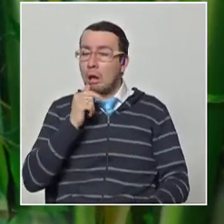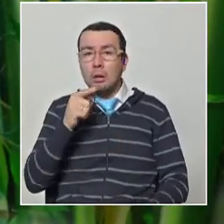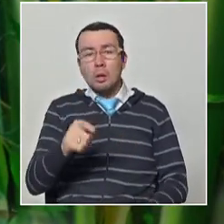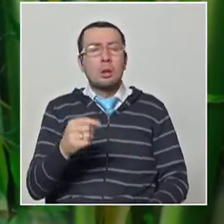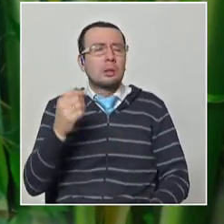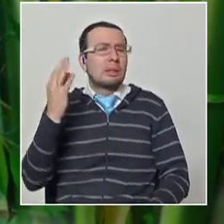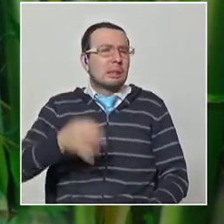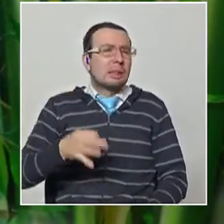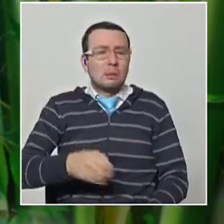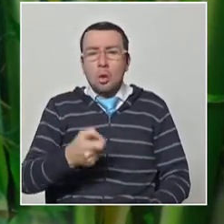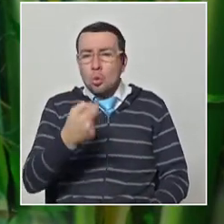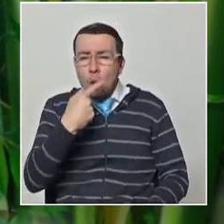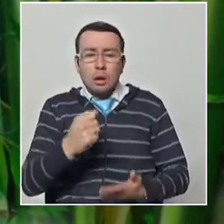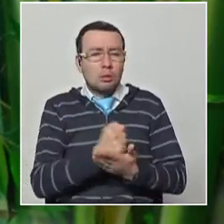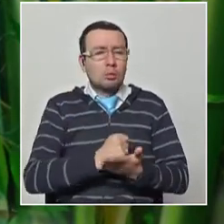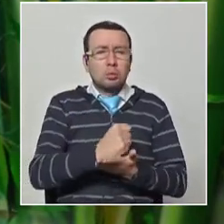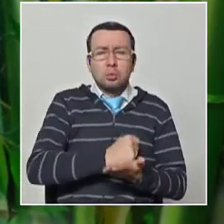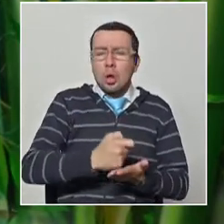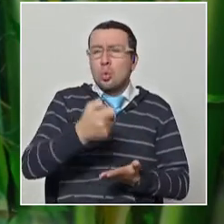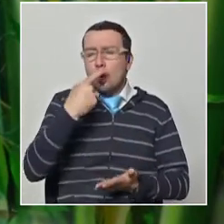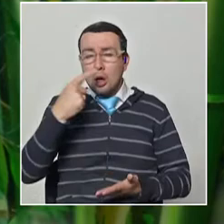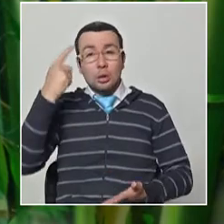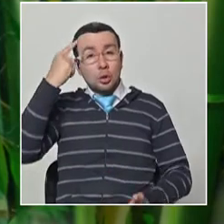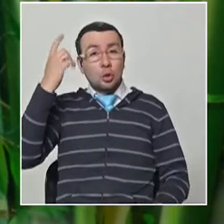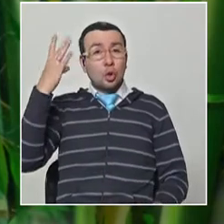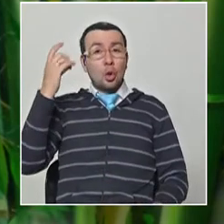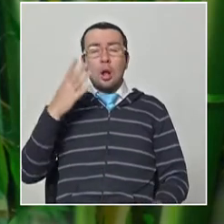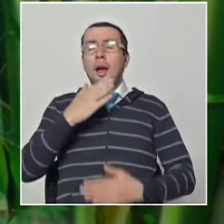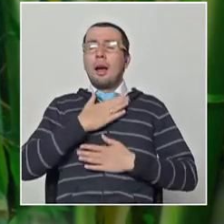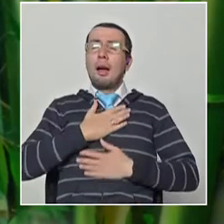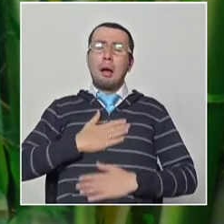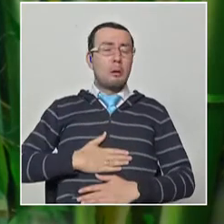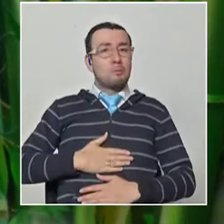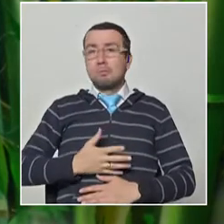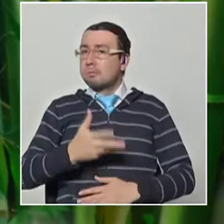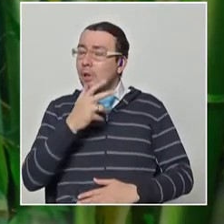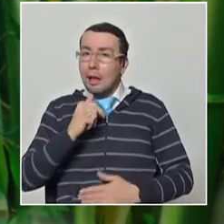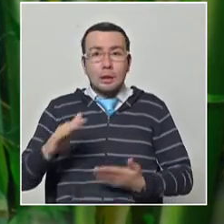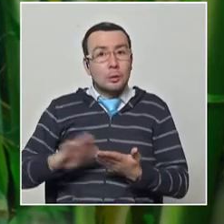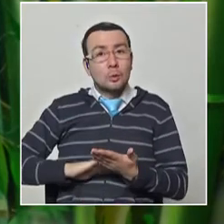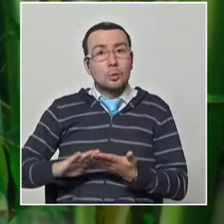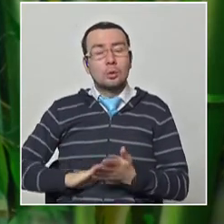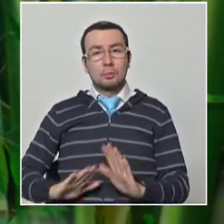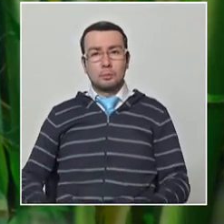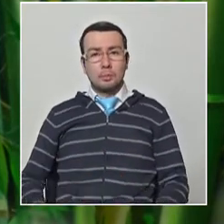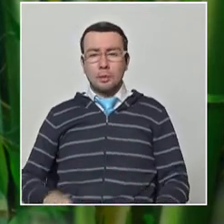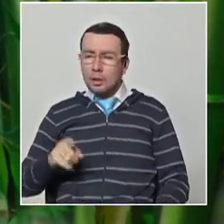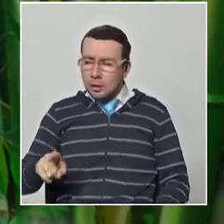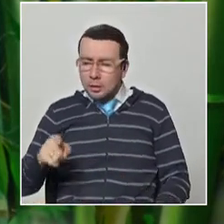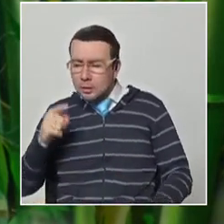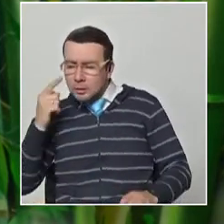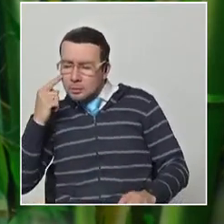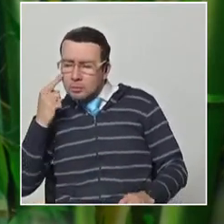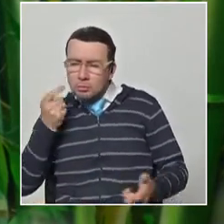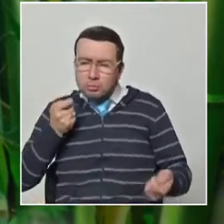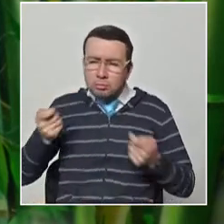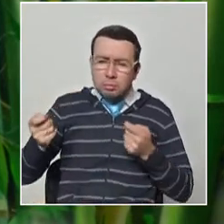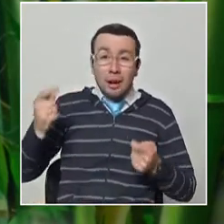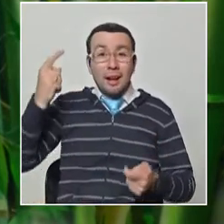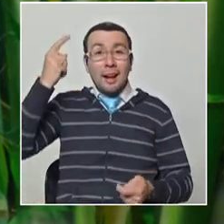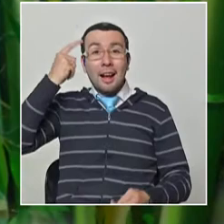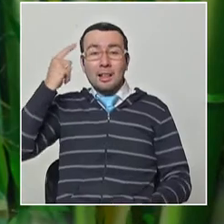analgésicos que les publicitaban en sus programas de televisión y de radio y le hacemos una tomografía y tenía un